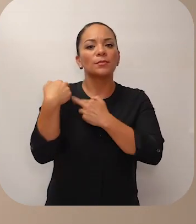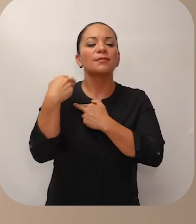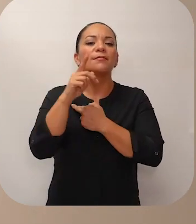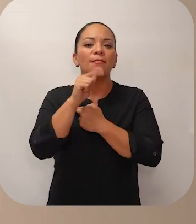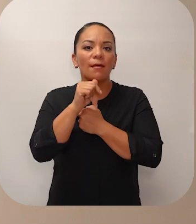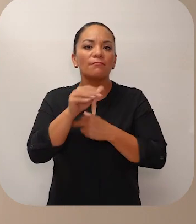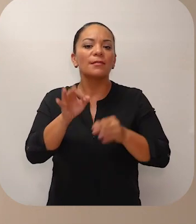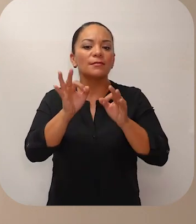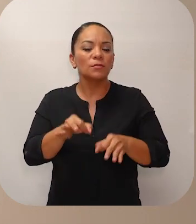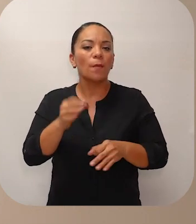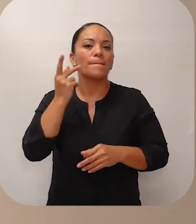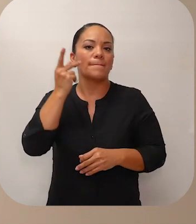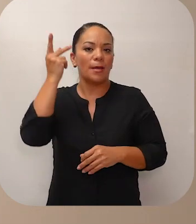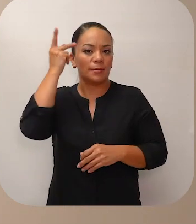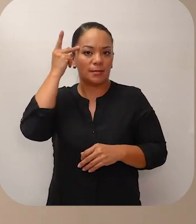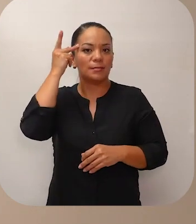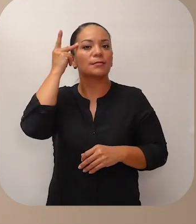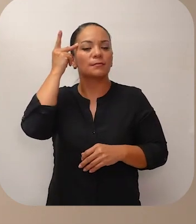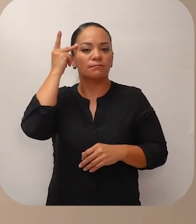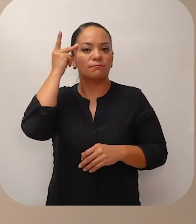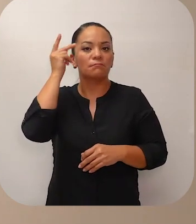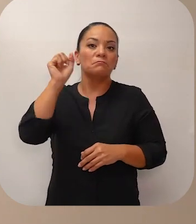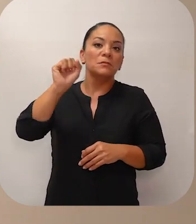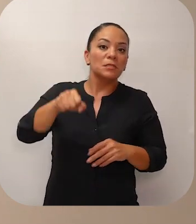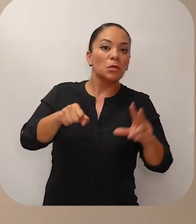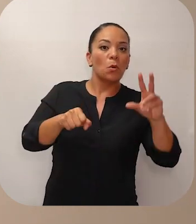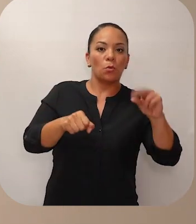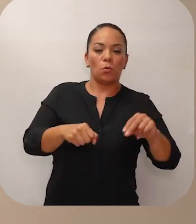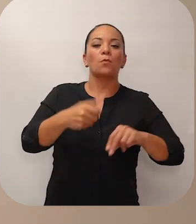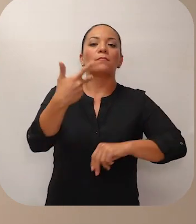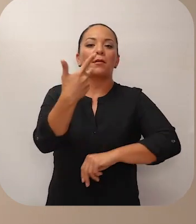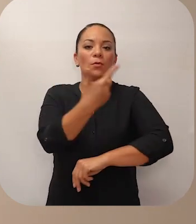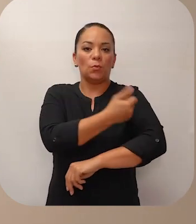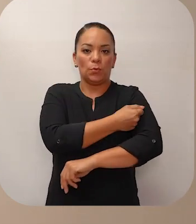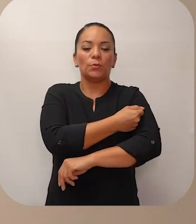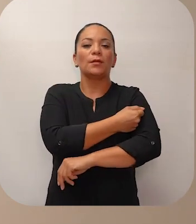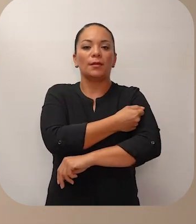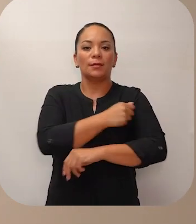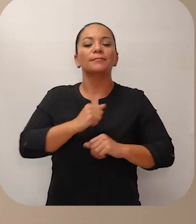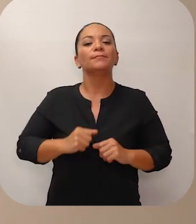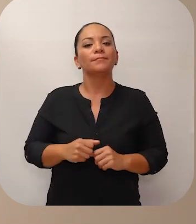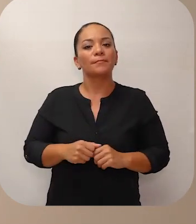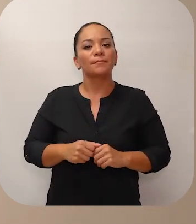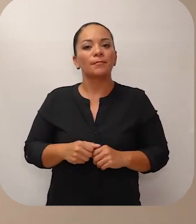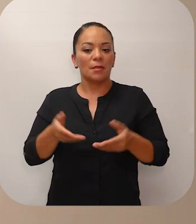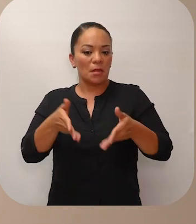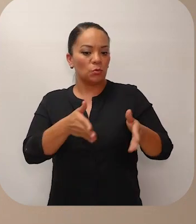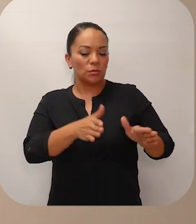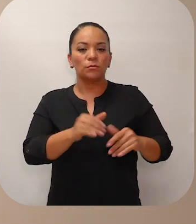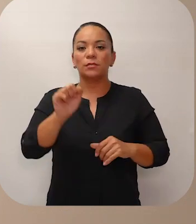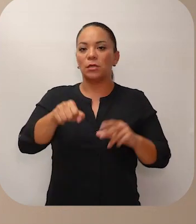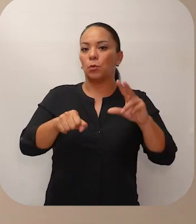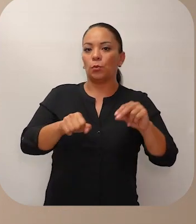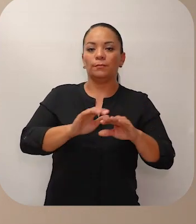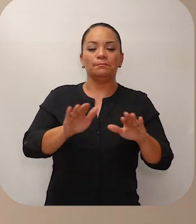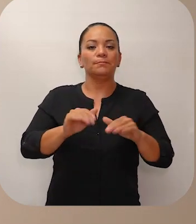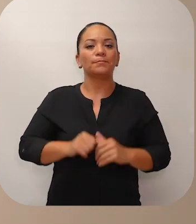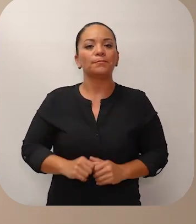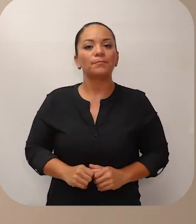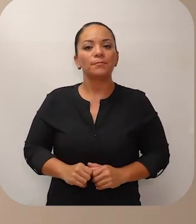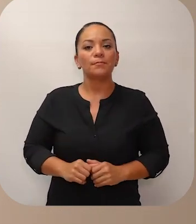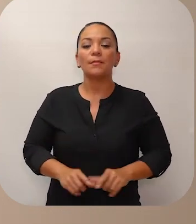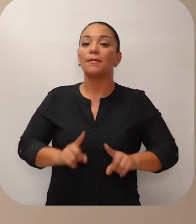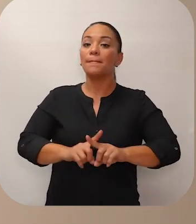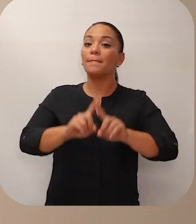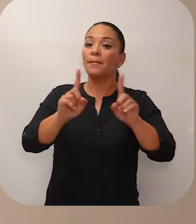corresponde a los padres de familia decidir si la vacuna se les va a aplicar o no a los niños